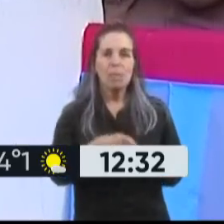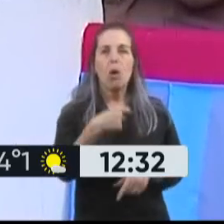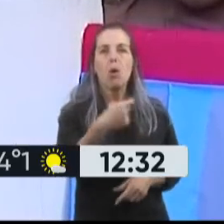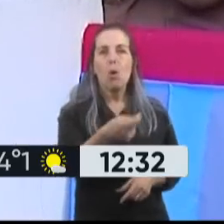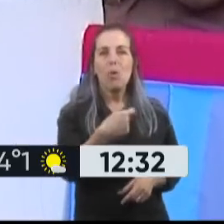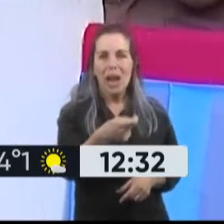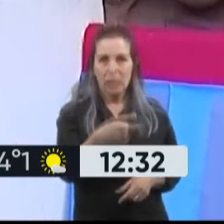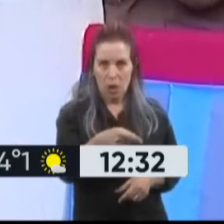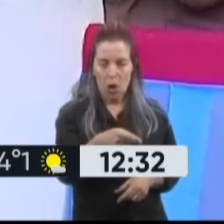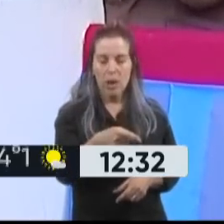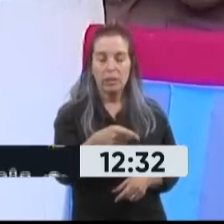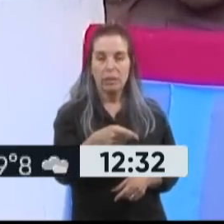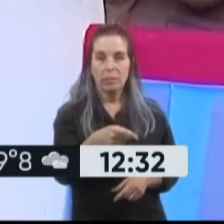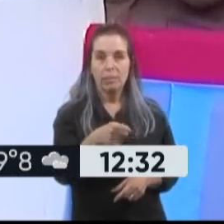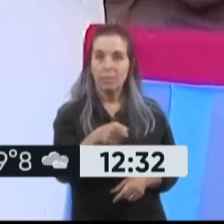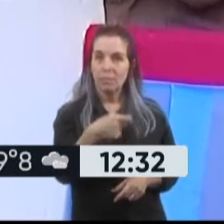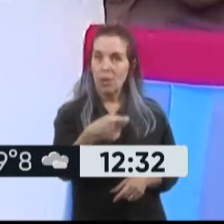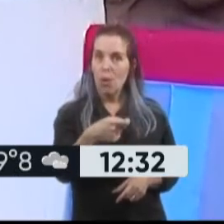jubilaciones. Y esto,